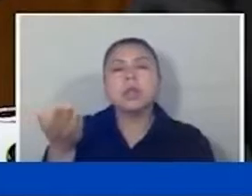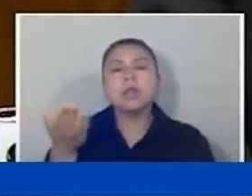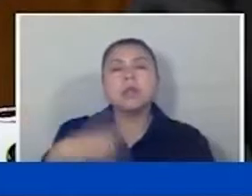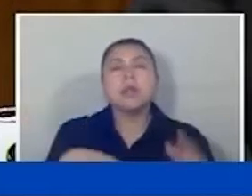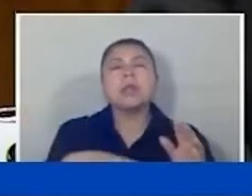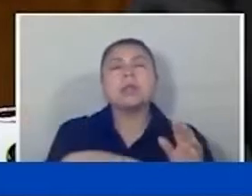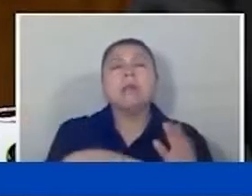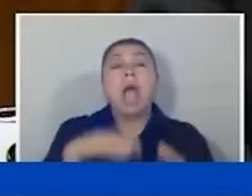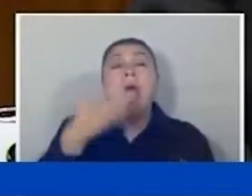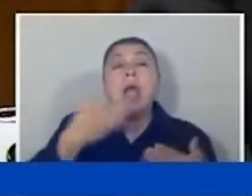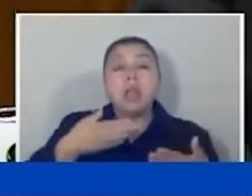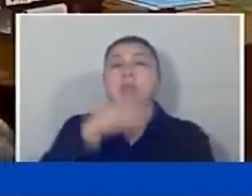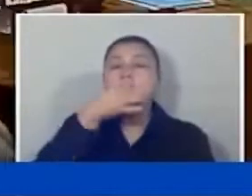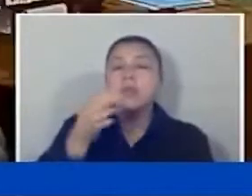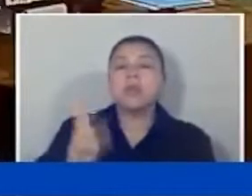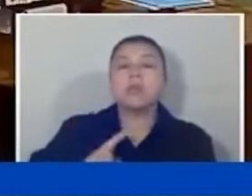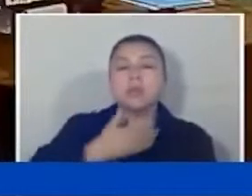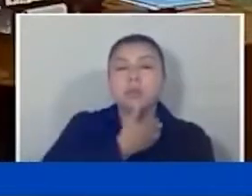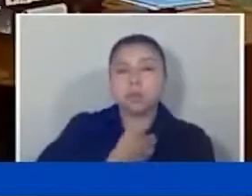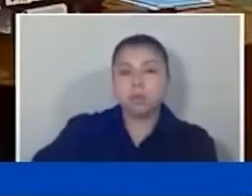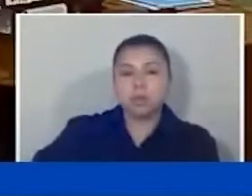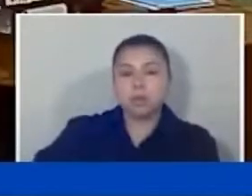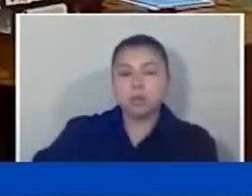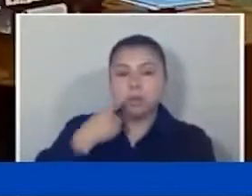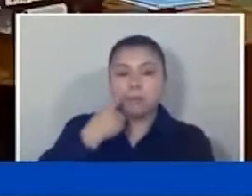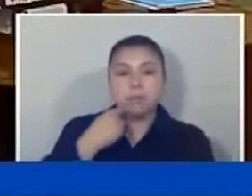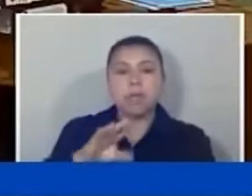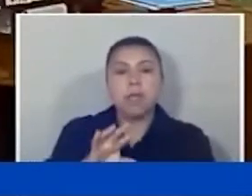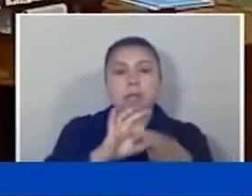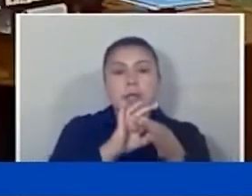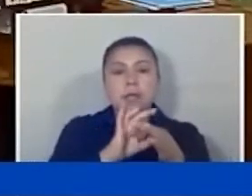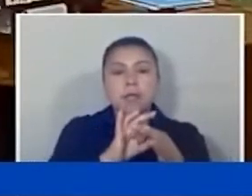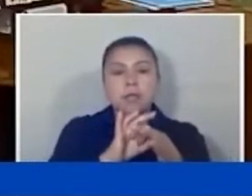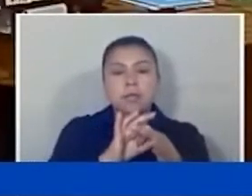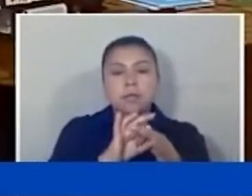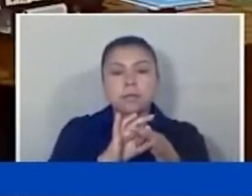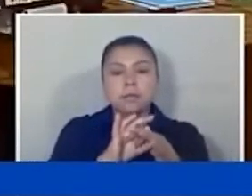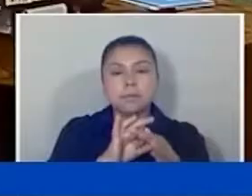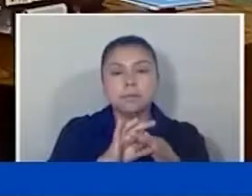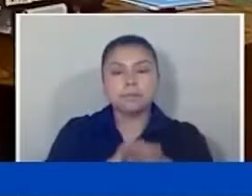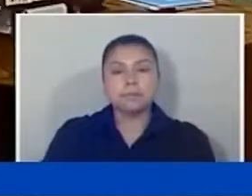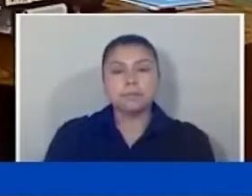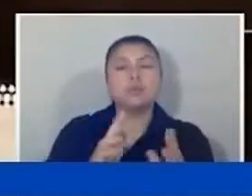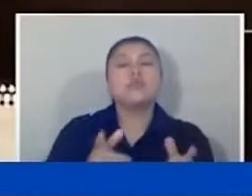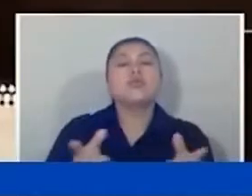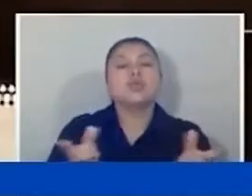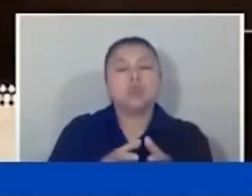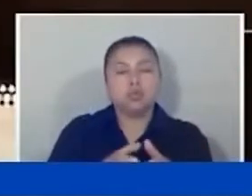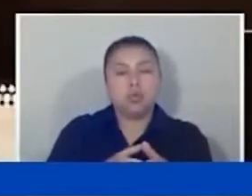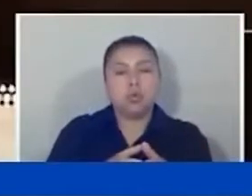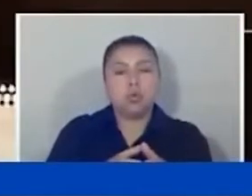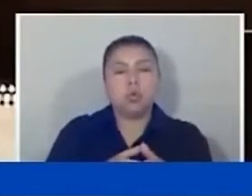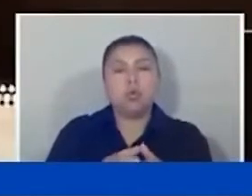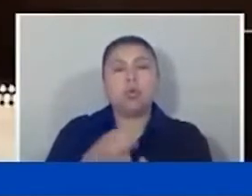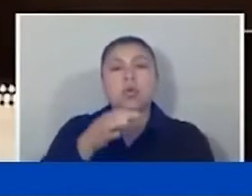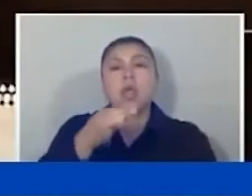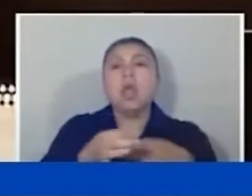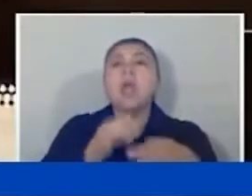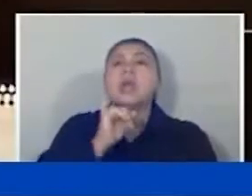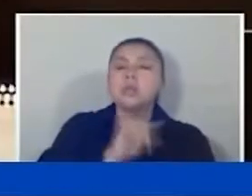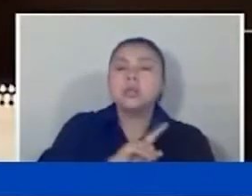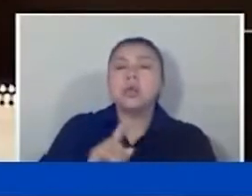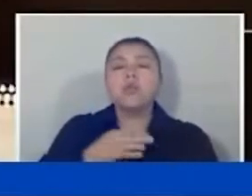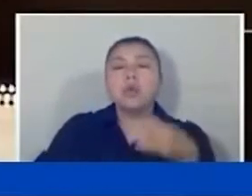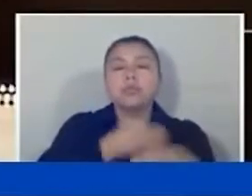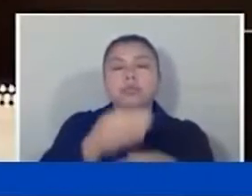de la Cámara dio validez a la defensa de Montes y frenó de esta manera la acusación constitucional que